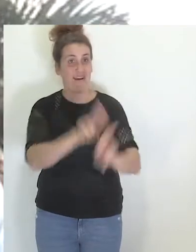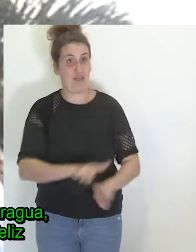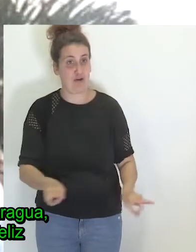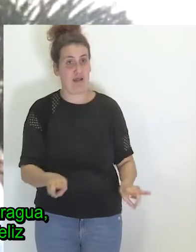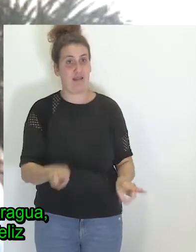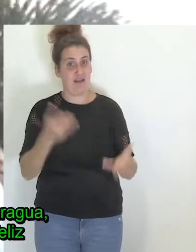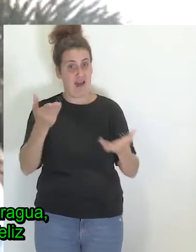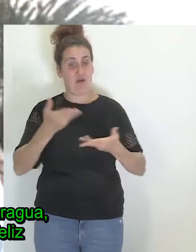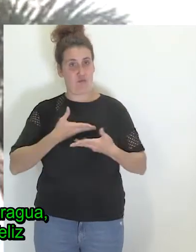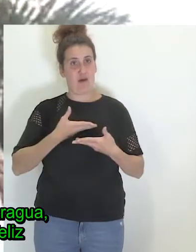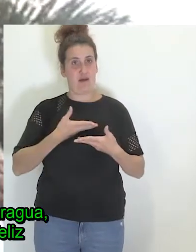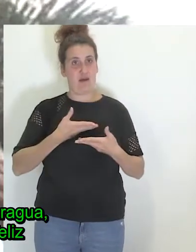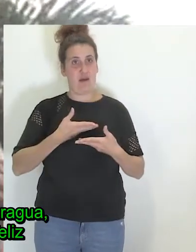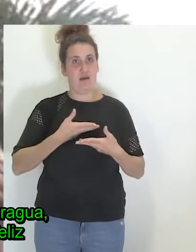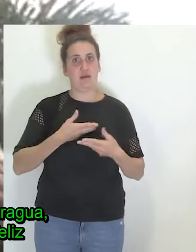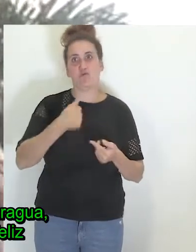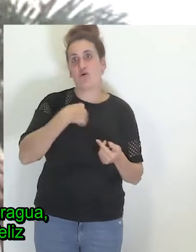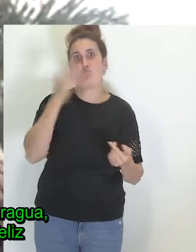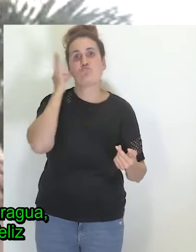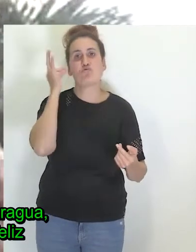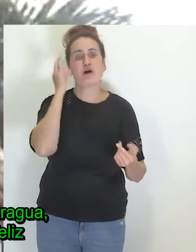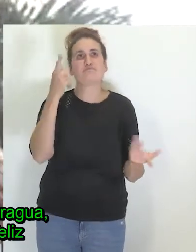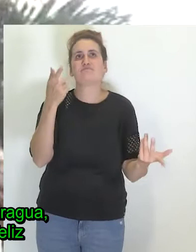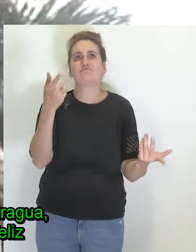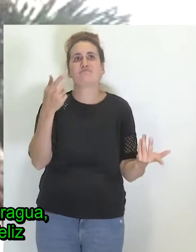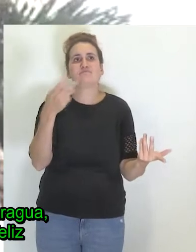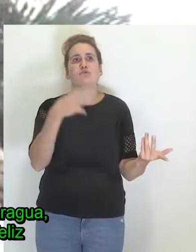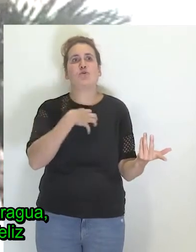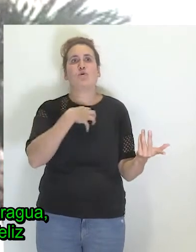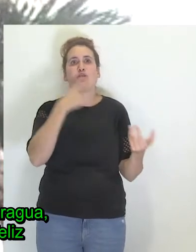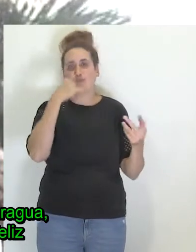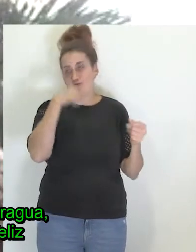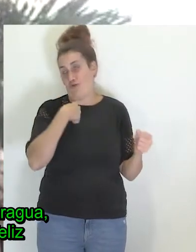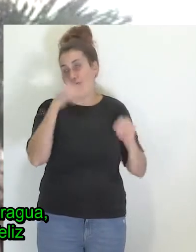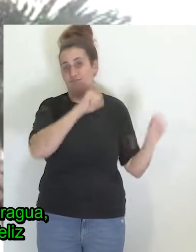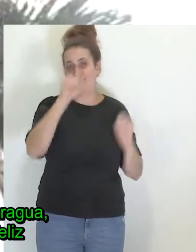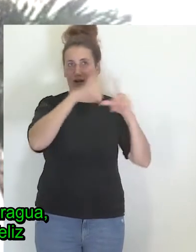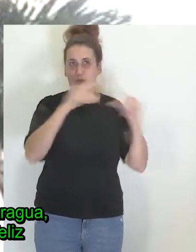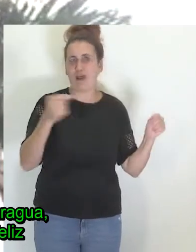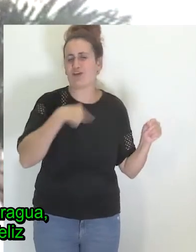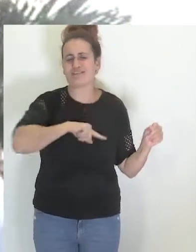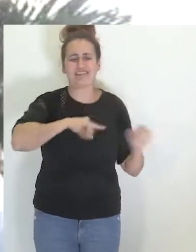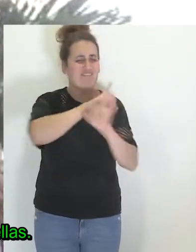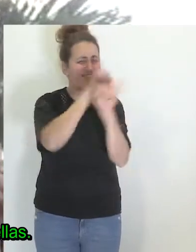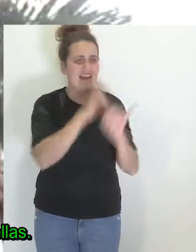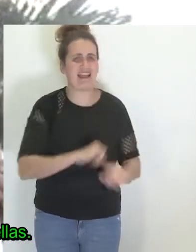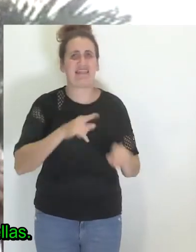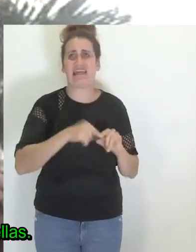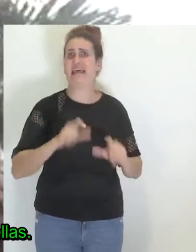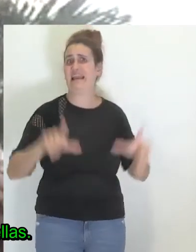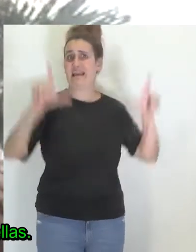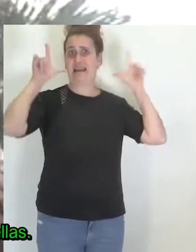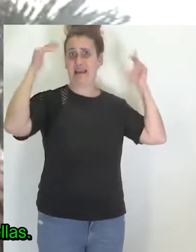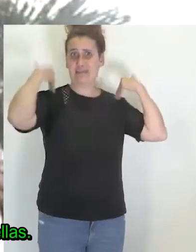internacional. Y no puedo, como mujer defensora en Nicaragua, no puedo más que sentirme feliz y